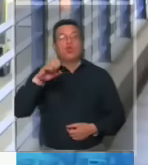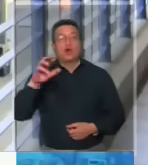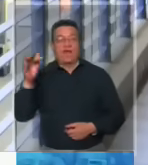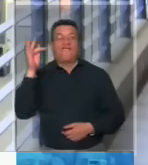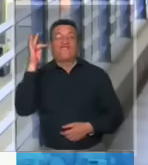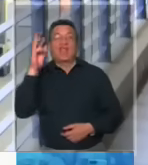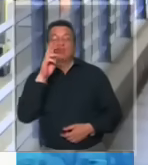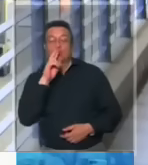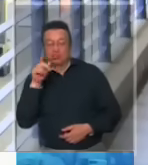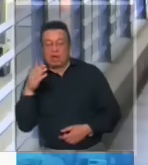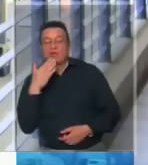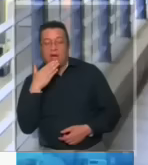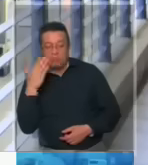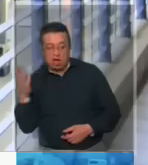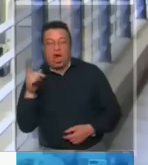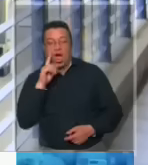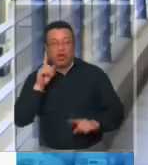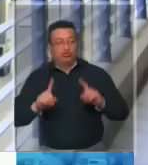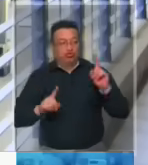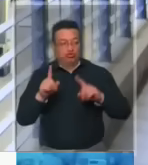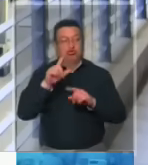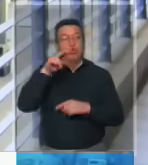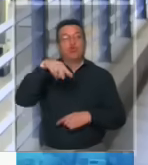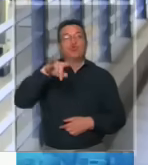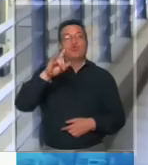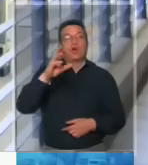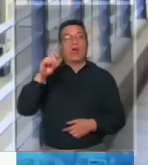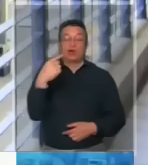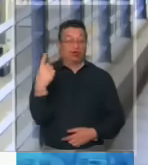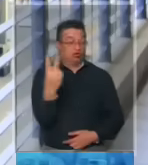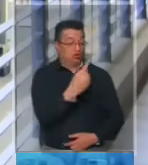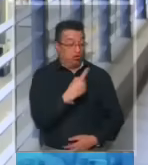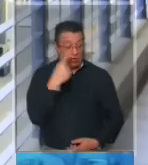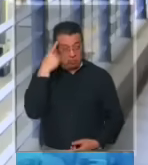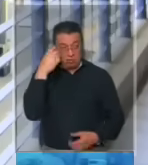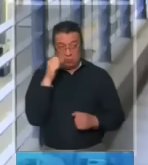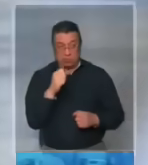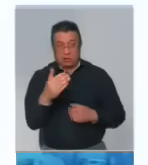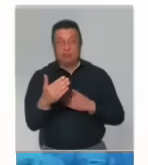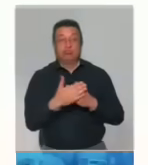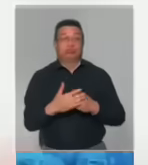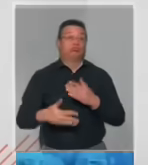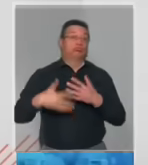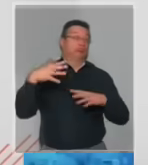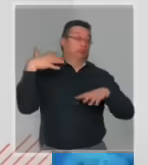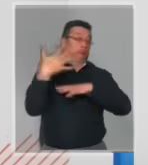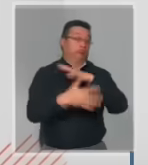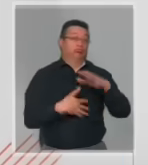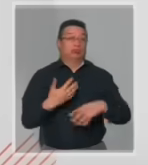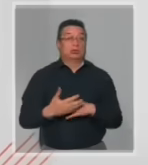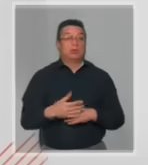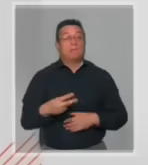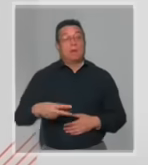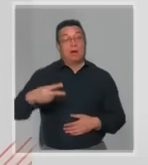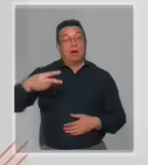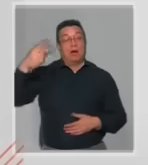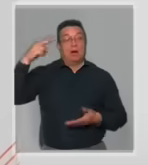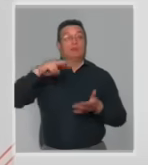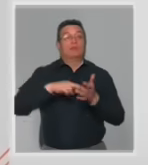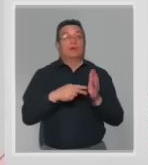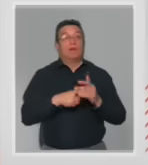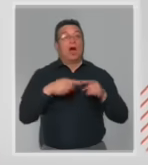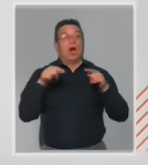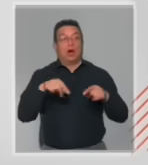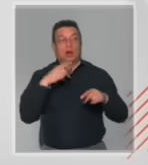armamento nuclear, y por ende entonces todos calculan de que un escenario de ese tipo podría llevar al desastre. Escala el conflicto que ahora fija